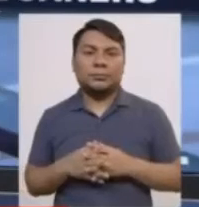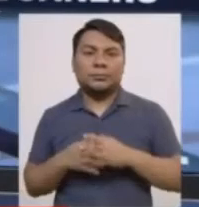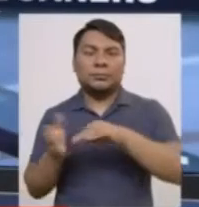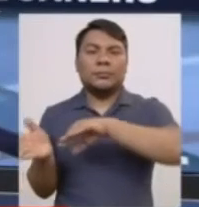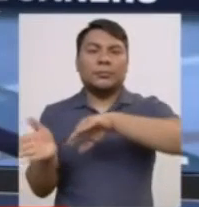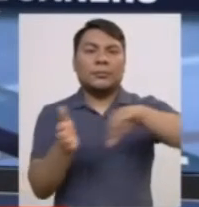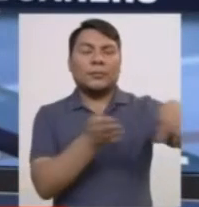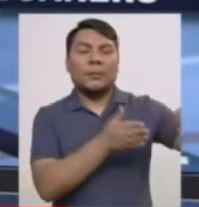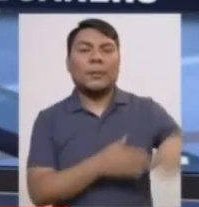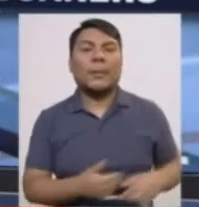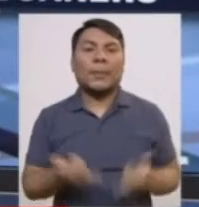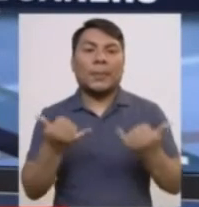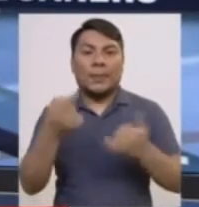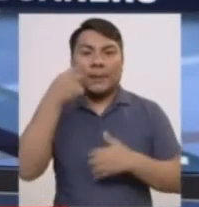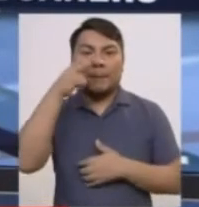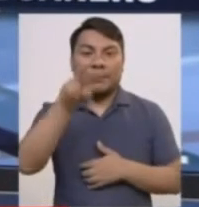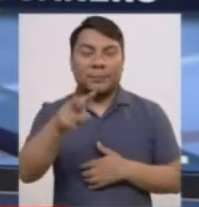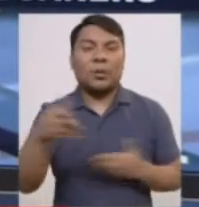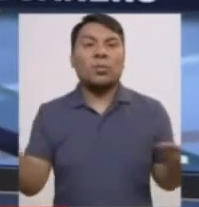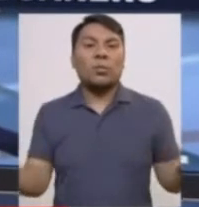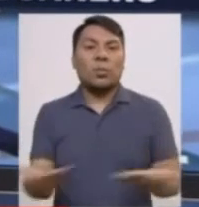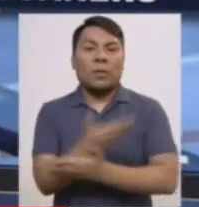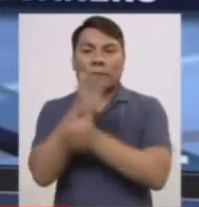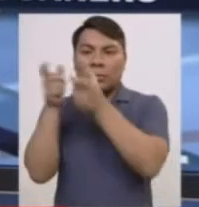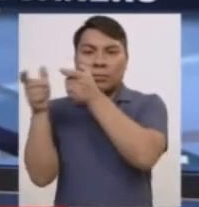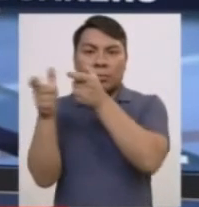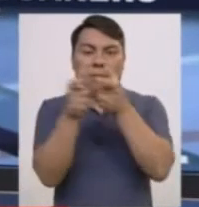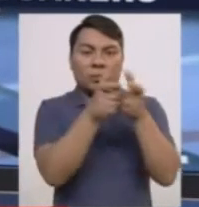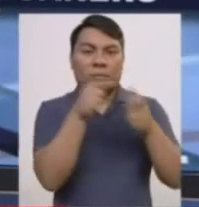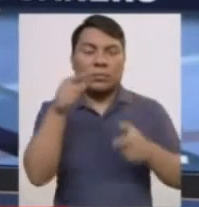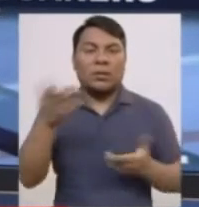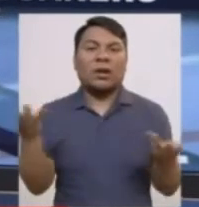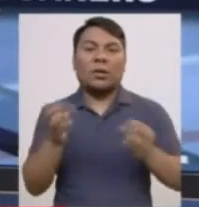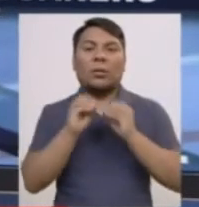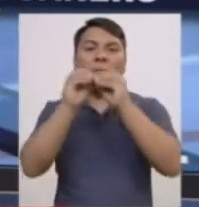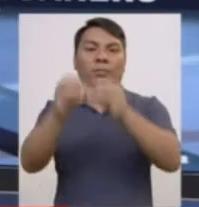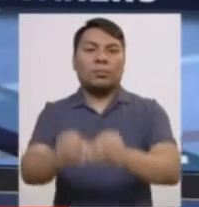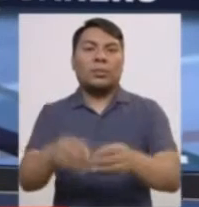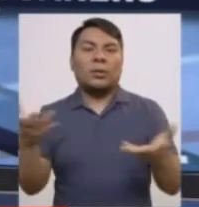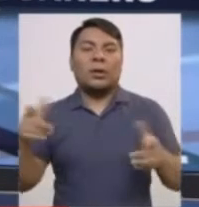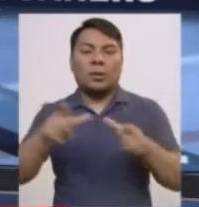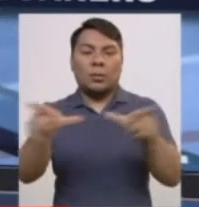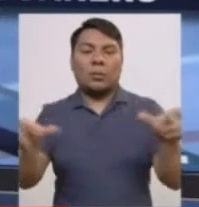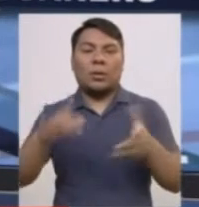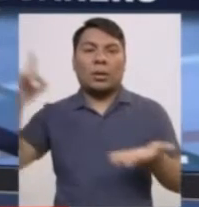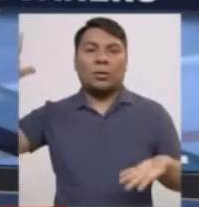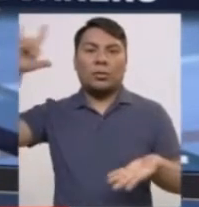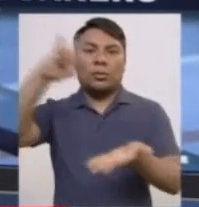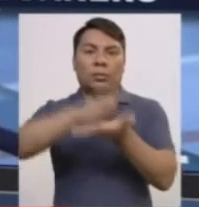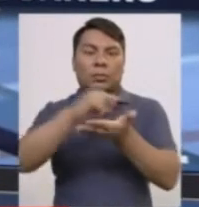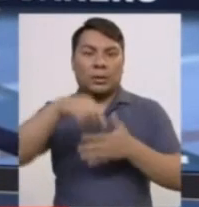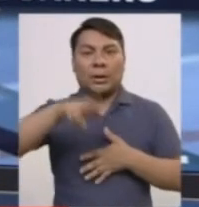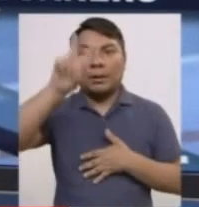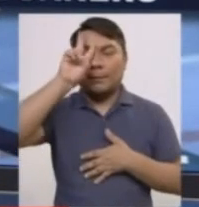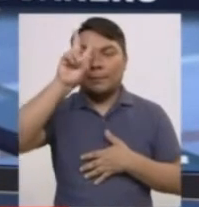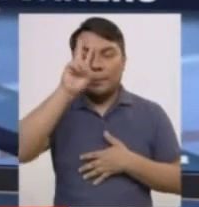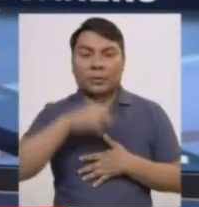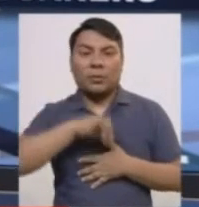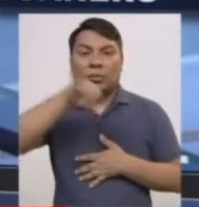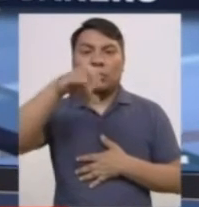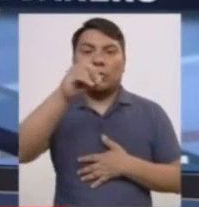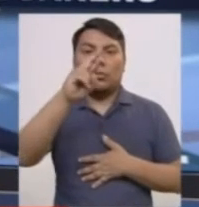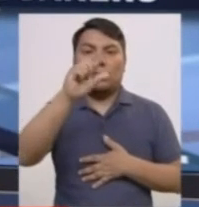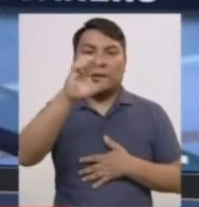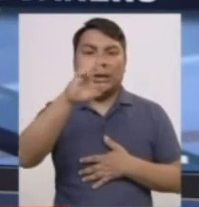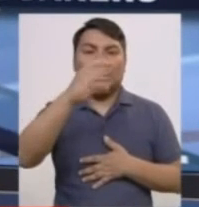Vamos a conocer un moderno sistema de control y vigilancia que ha sido implementado en el Aeropuerto Internacional Jorge Chávez. La